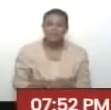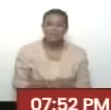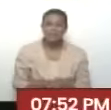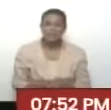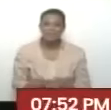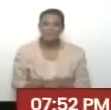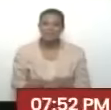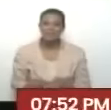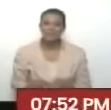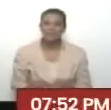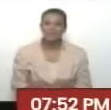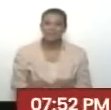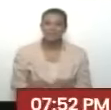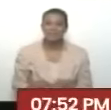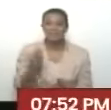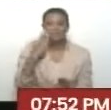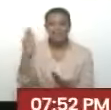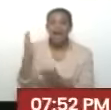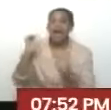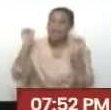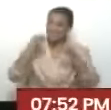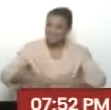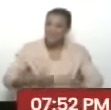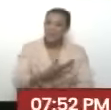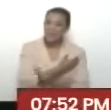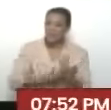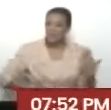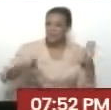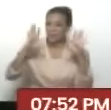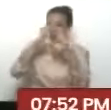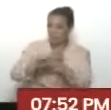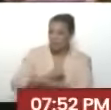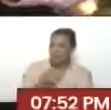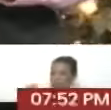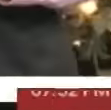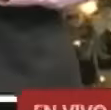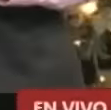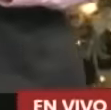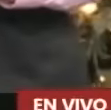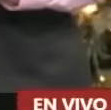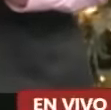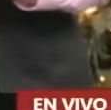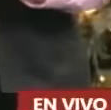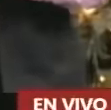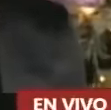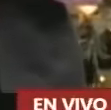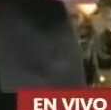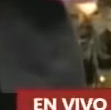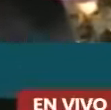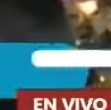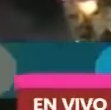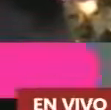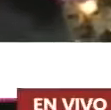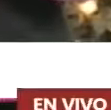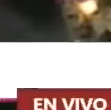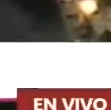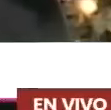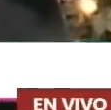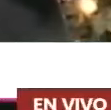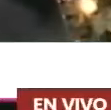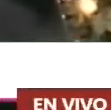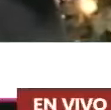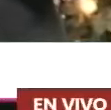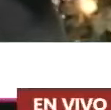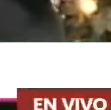Gracias, presidente. Muy buenas noches y buenas noches a ustedes en Con Maduro Más. Por supuesto que somos niños siempre, presidente. Eso depende de